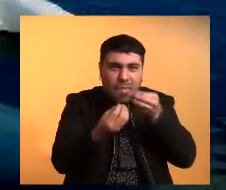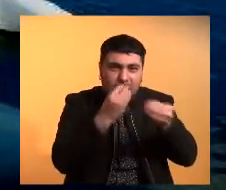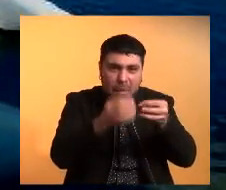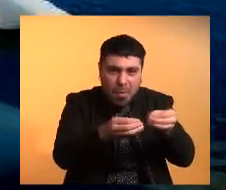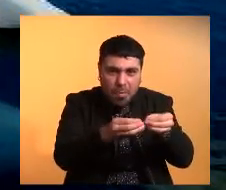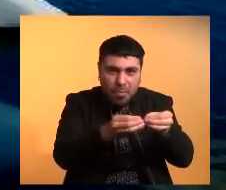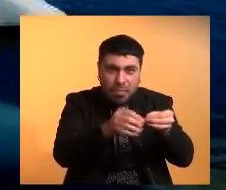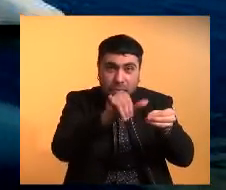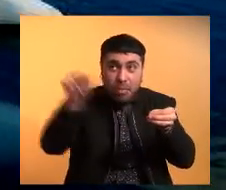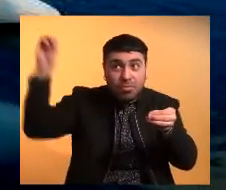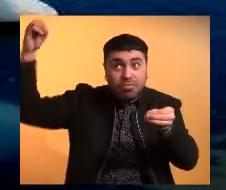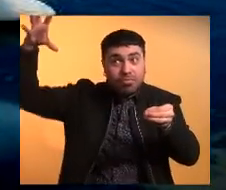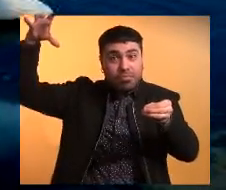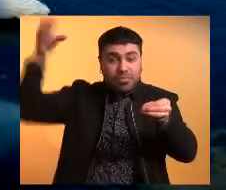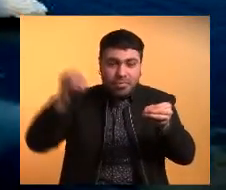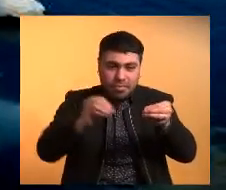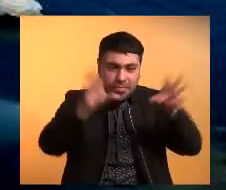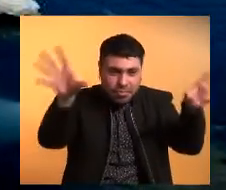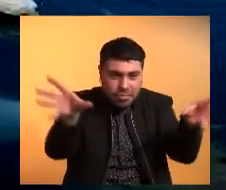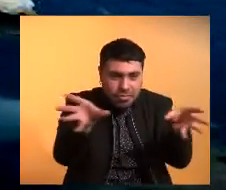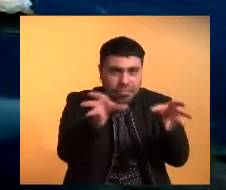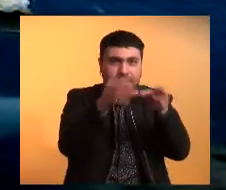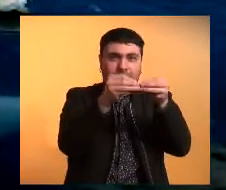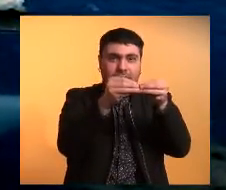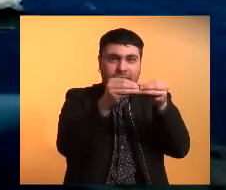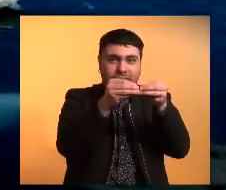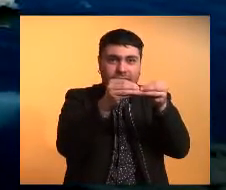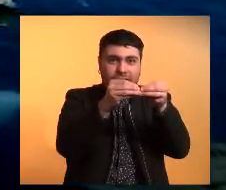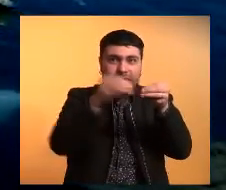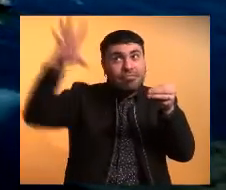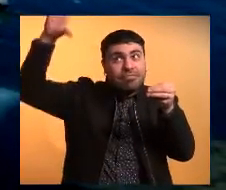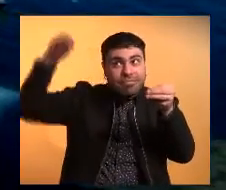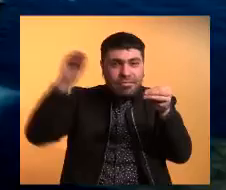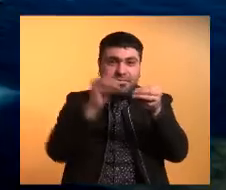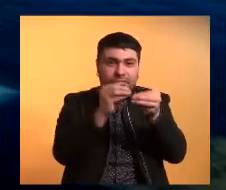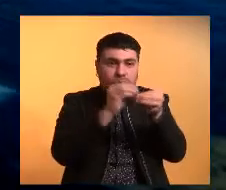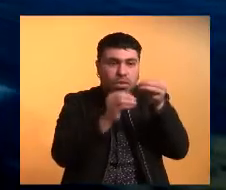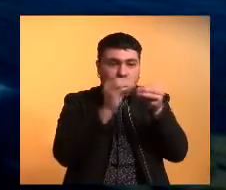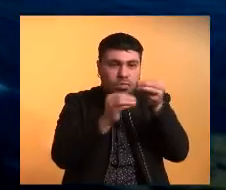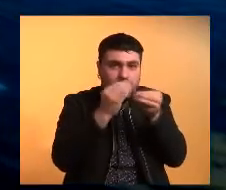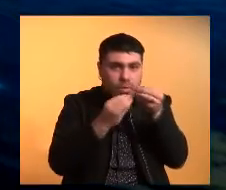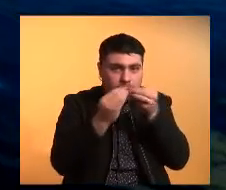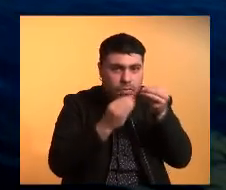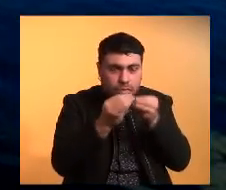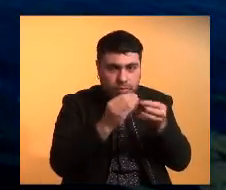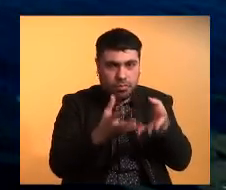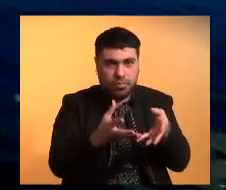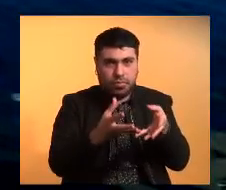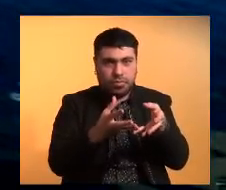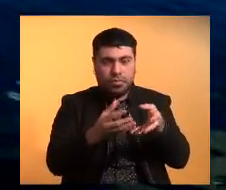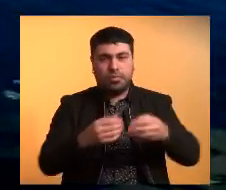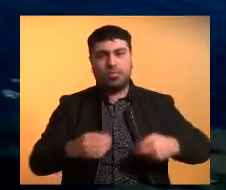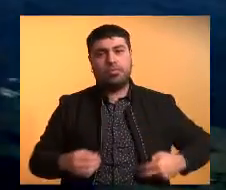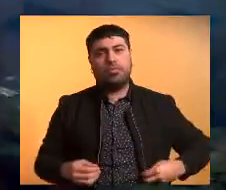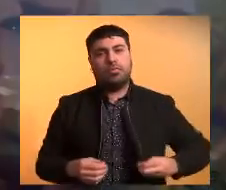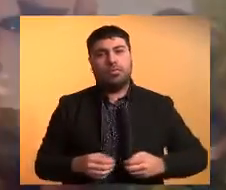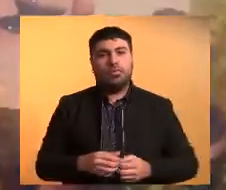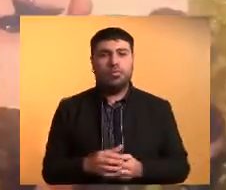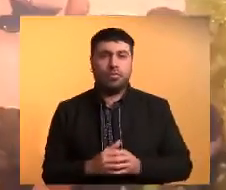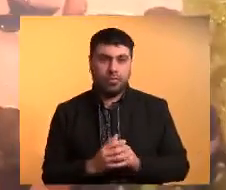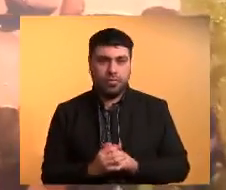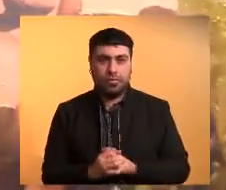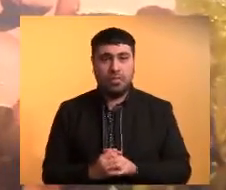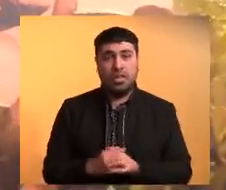invierno, ya principios de primavera, estas algas lo que hacen es que sintetizan pigmentos rápidamente, ¿ya? Y en pocas semanas ya pueden volver a